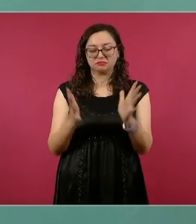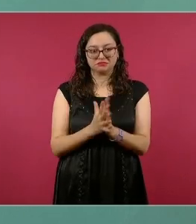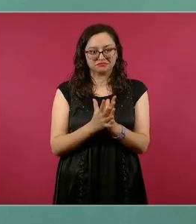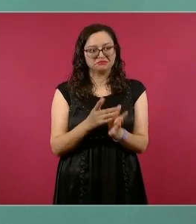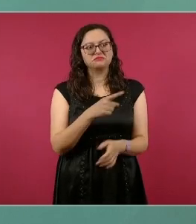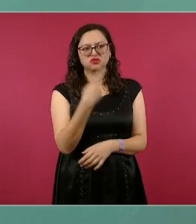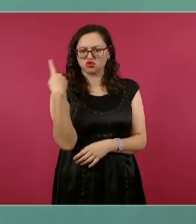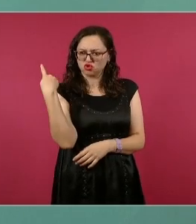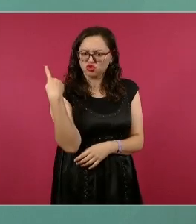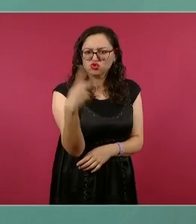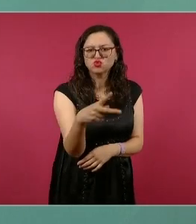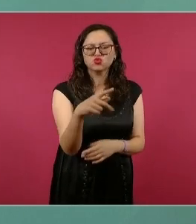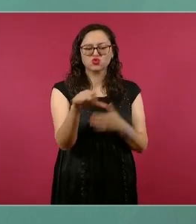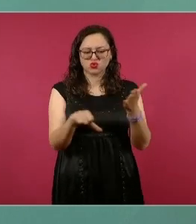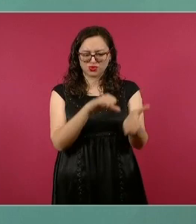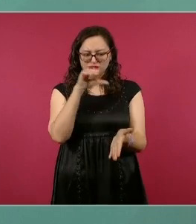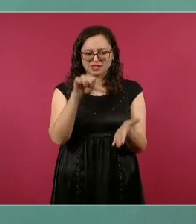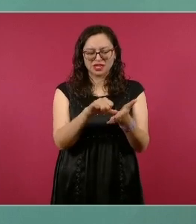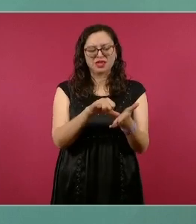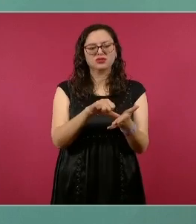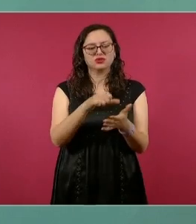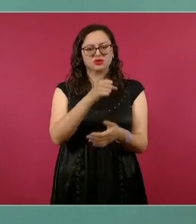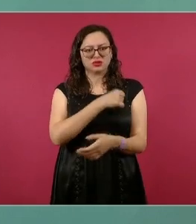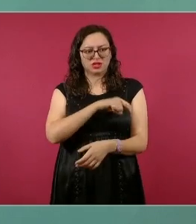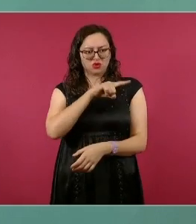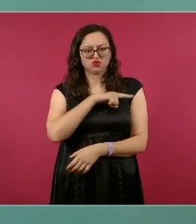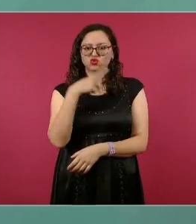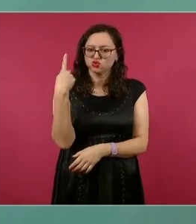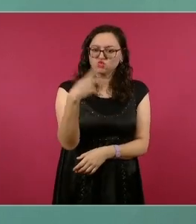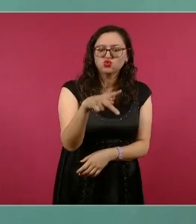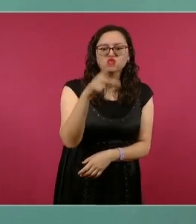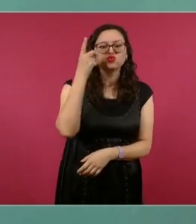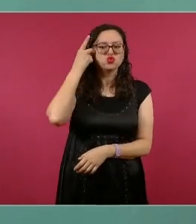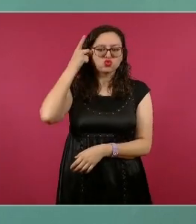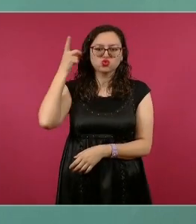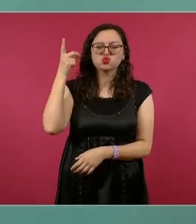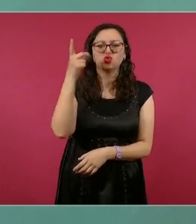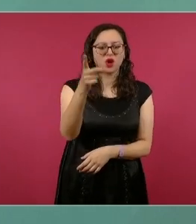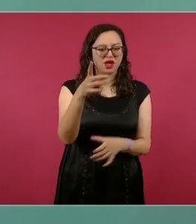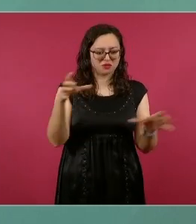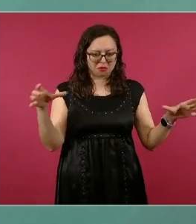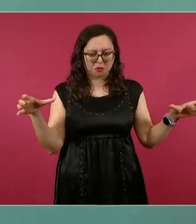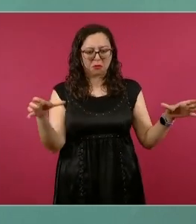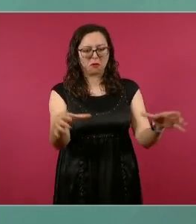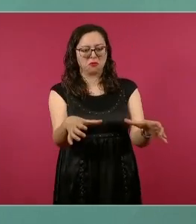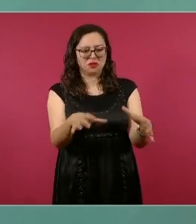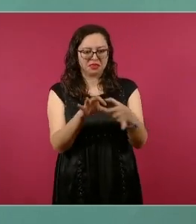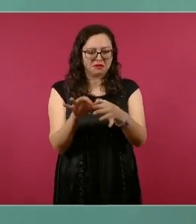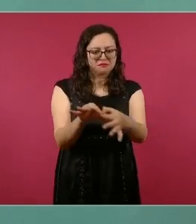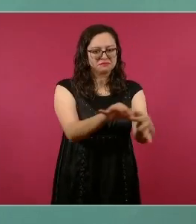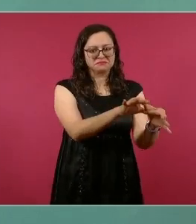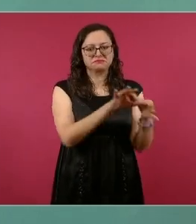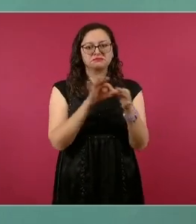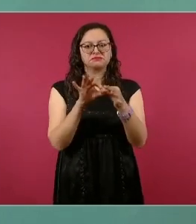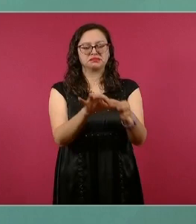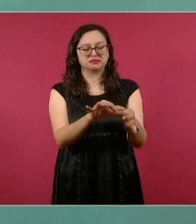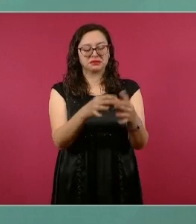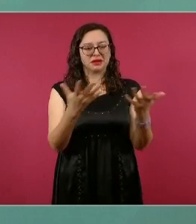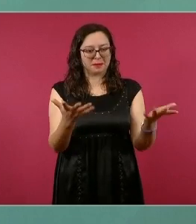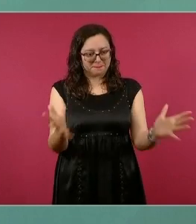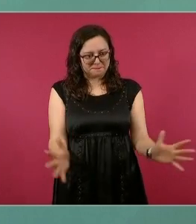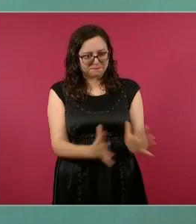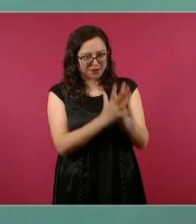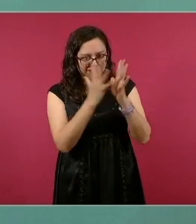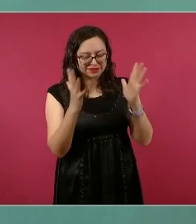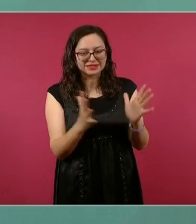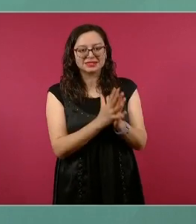comunitaria de los centros de salud. La gente participa y hace suya la clínica, el centro de